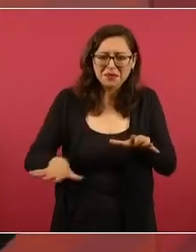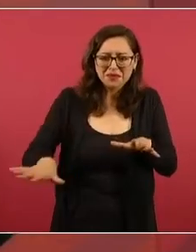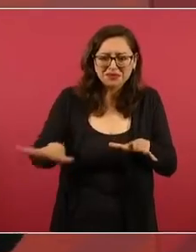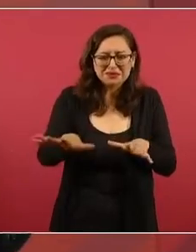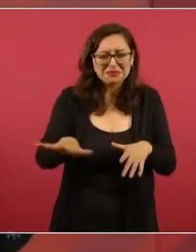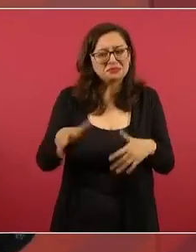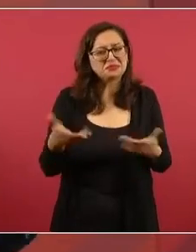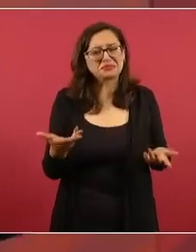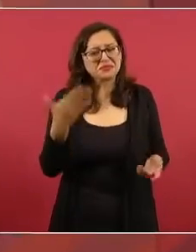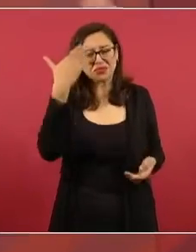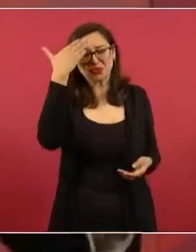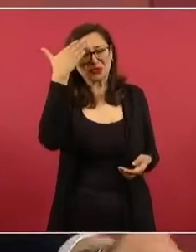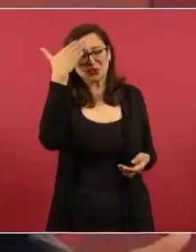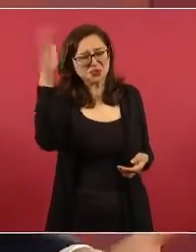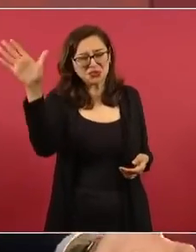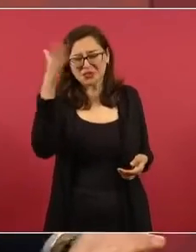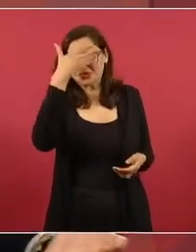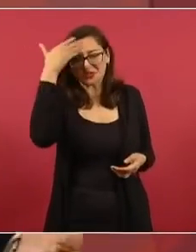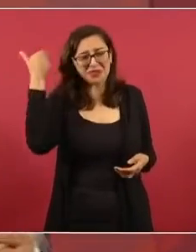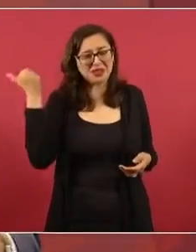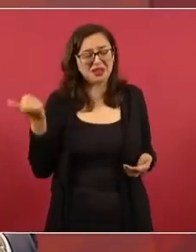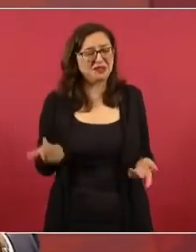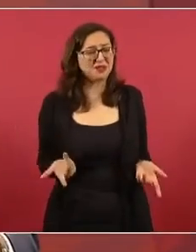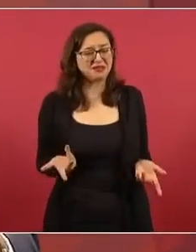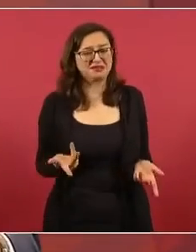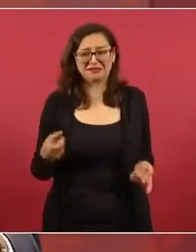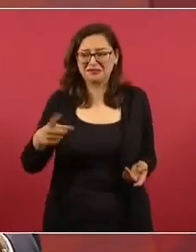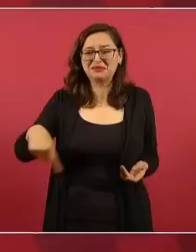Pues eso perjudica a la gente.